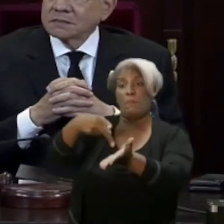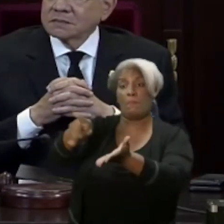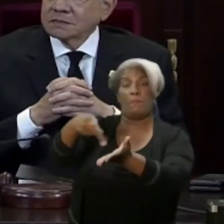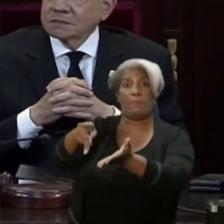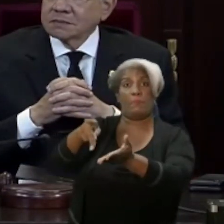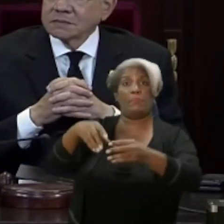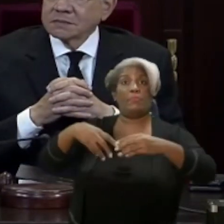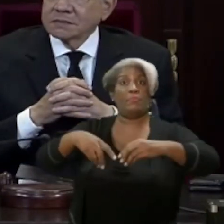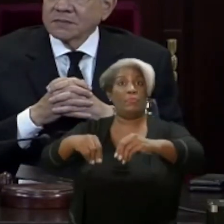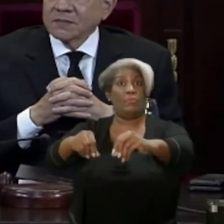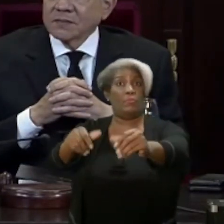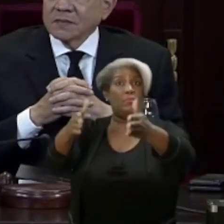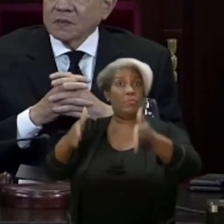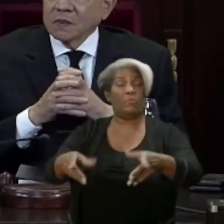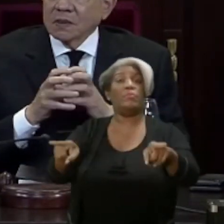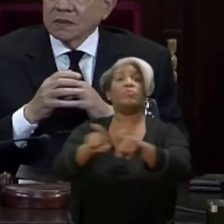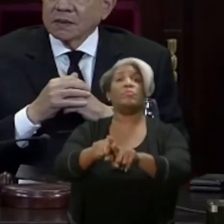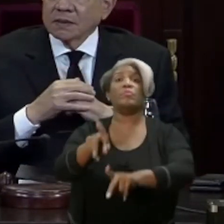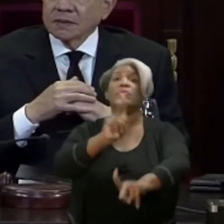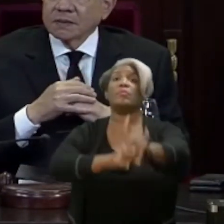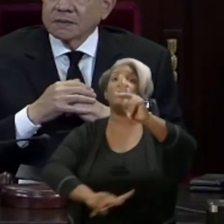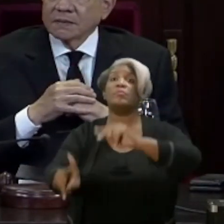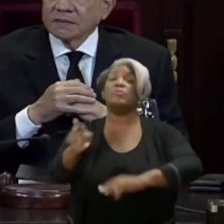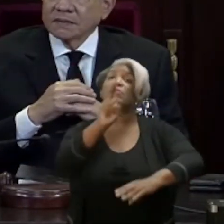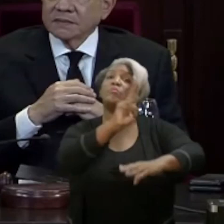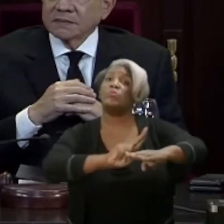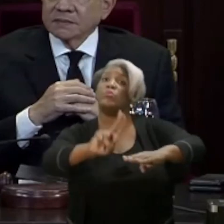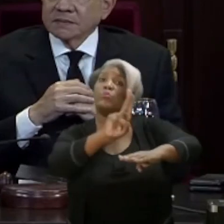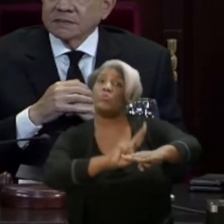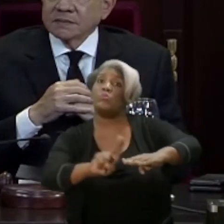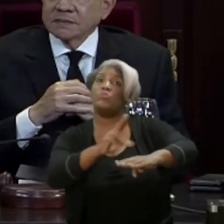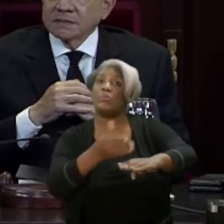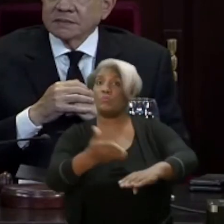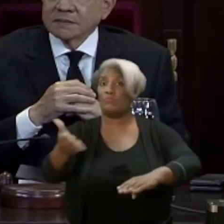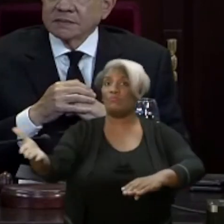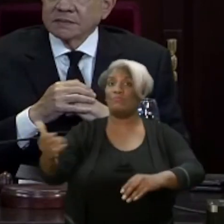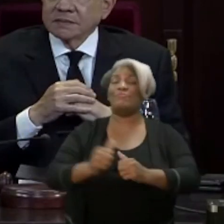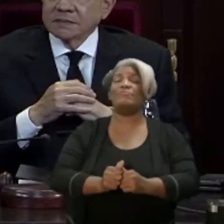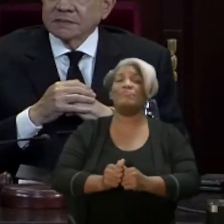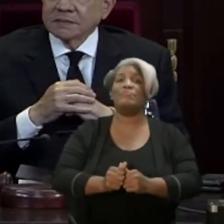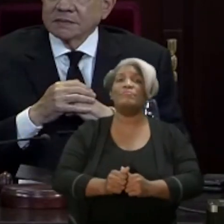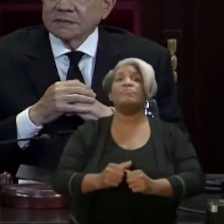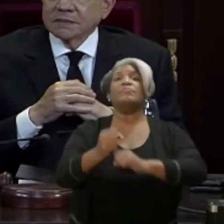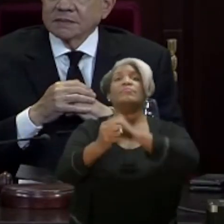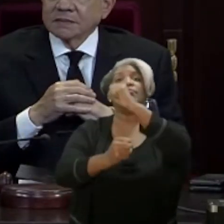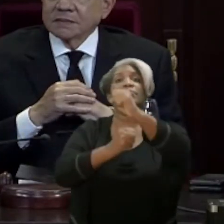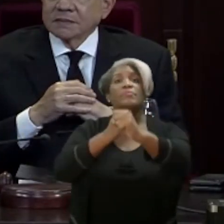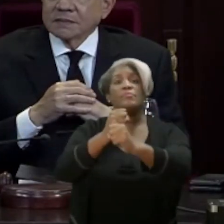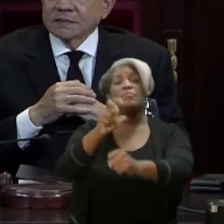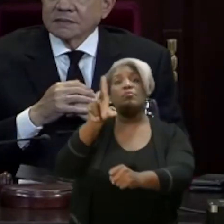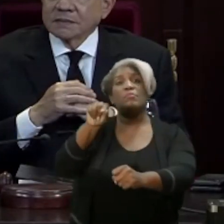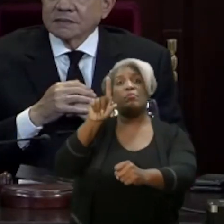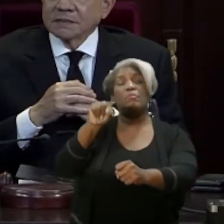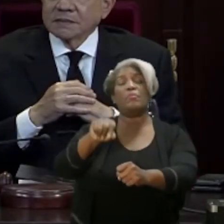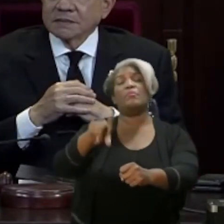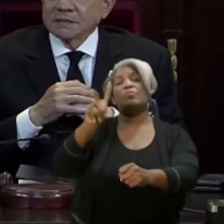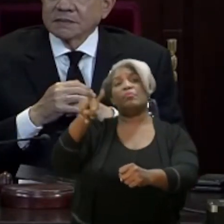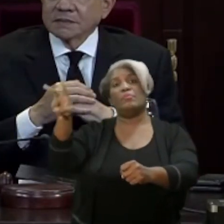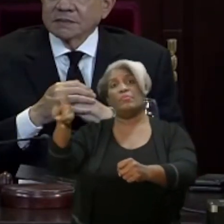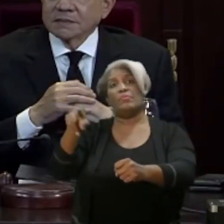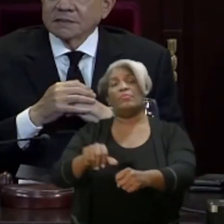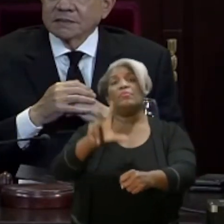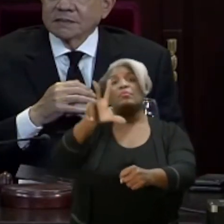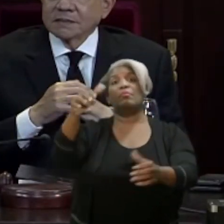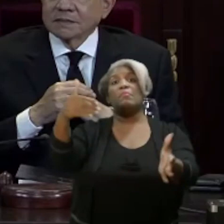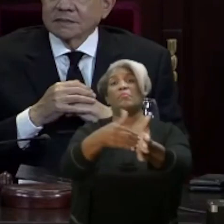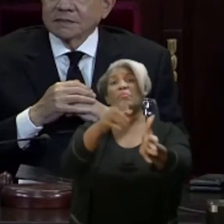productor y al consumidor. Solo el pasado año se realizaron 3.740 mercados de productores,